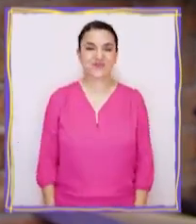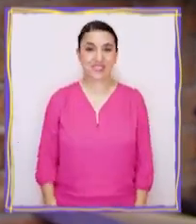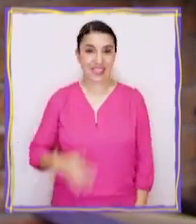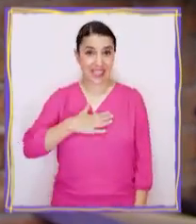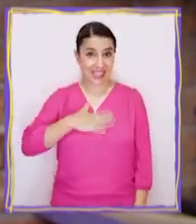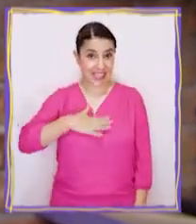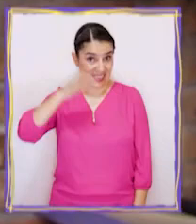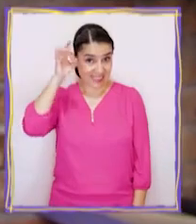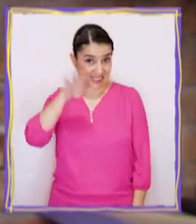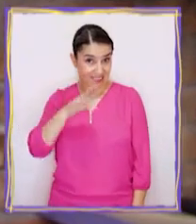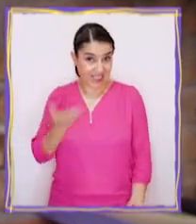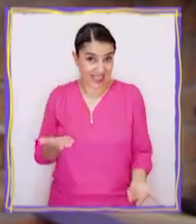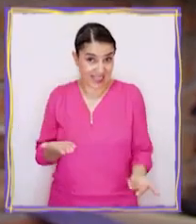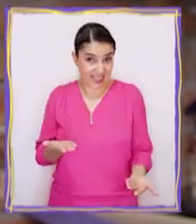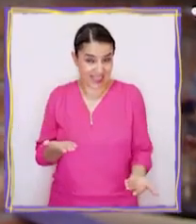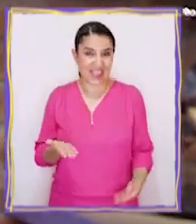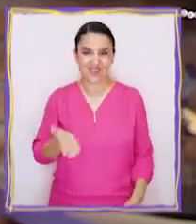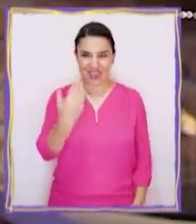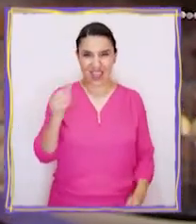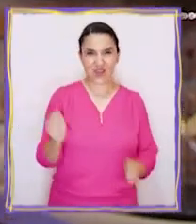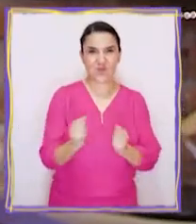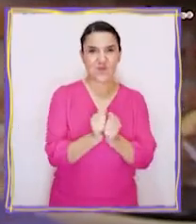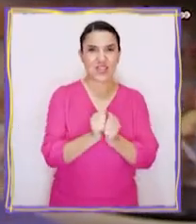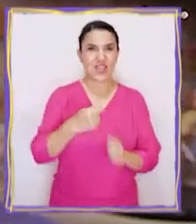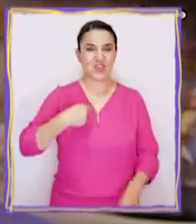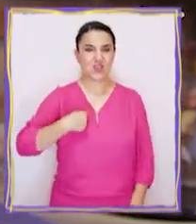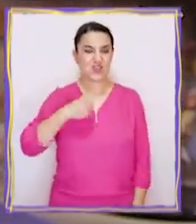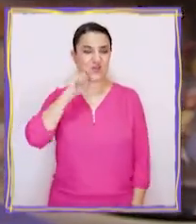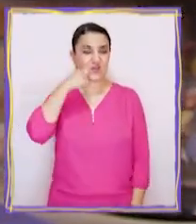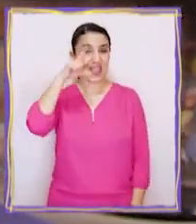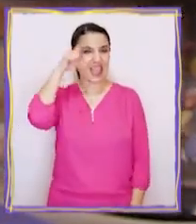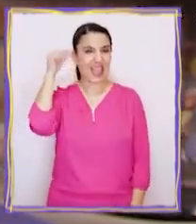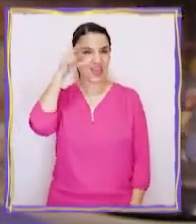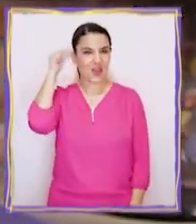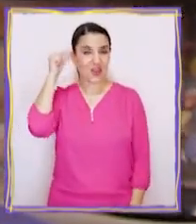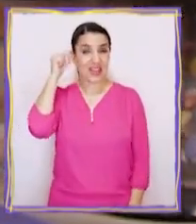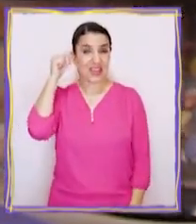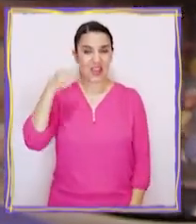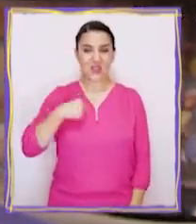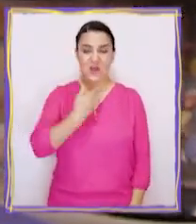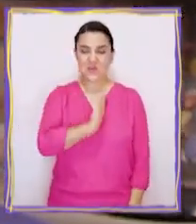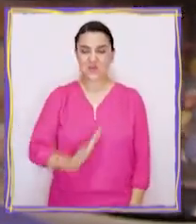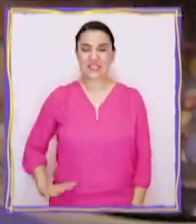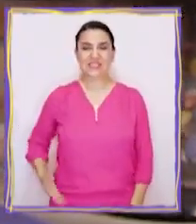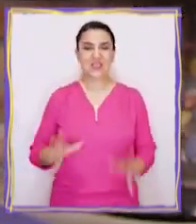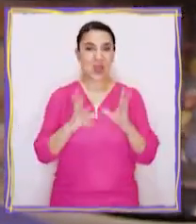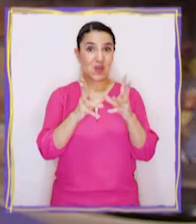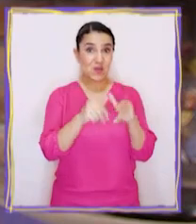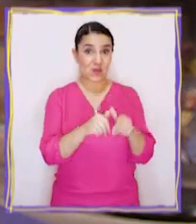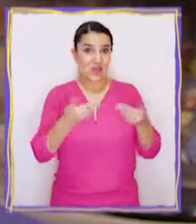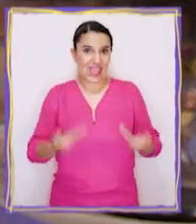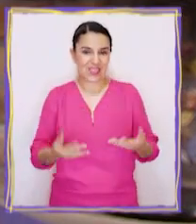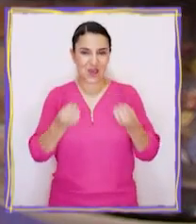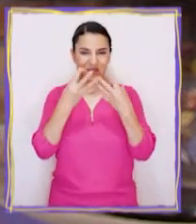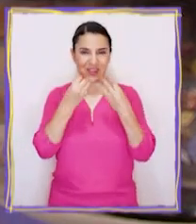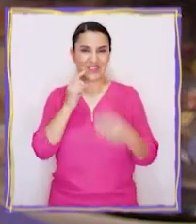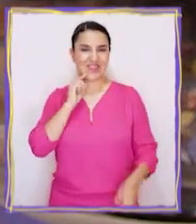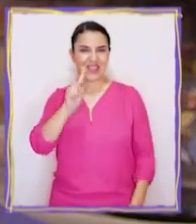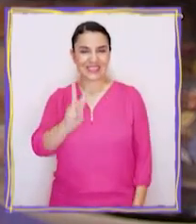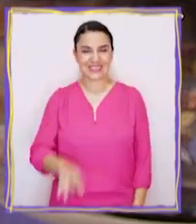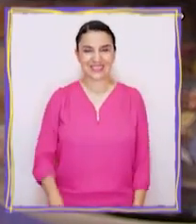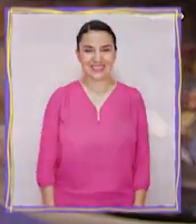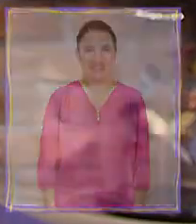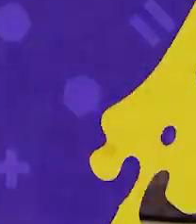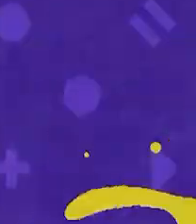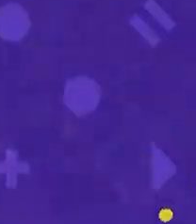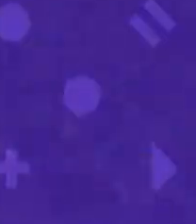desafío. ¿Quieren saber de qué se trata? Acompáñenme. Soy Carolina, la flamante presidenta del club. Y esto es